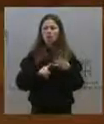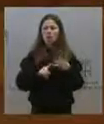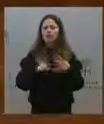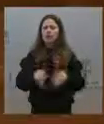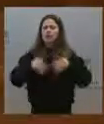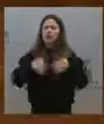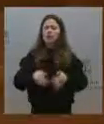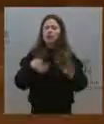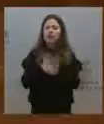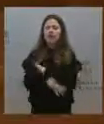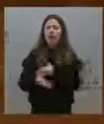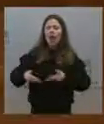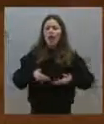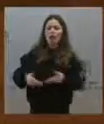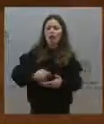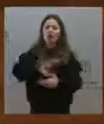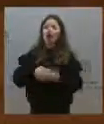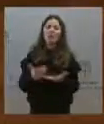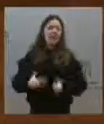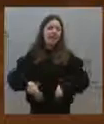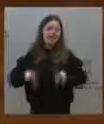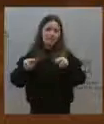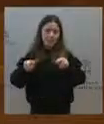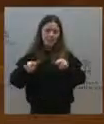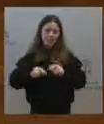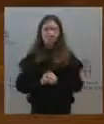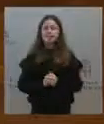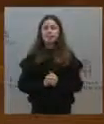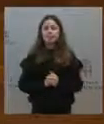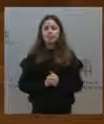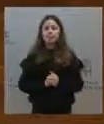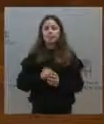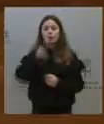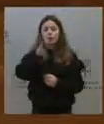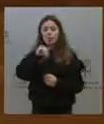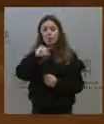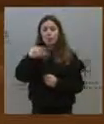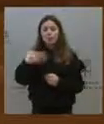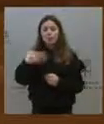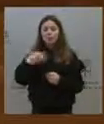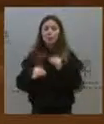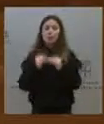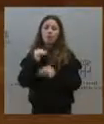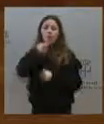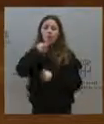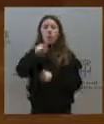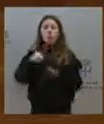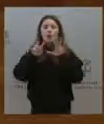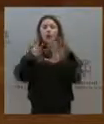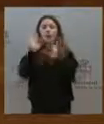Se presenta una previsión de crecimiento inflado del Producto Interior Bruto del 4,7% amparada en unas previsiones desfasadas, lo que va a